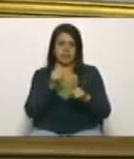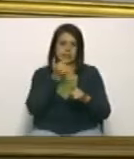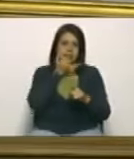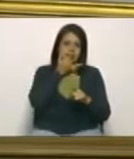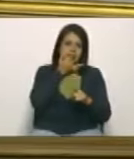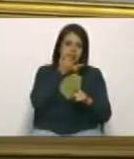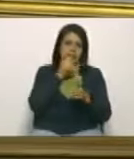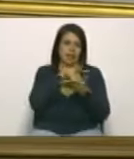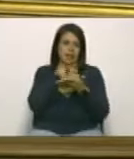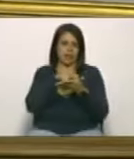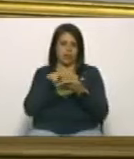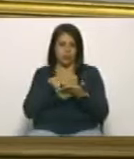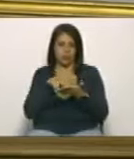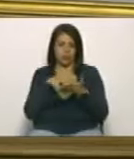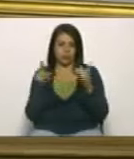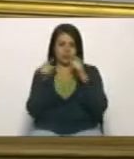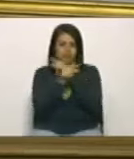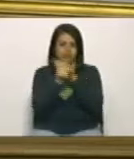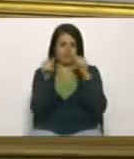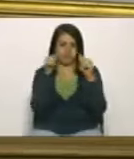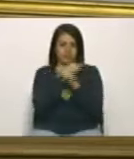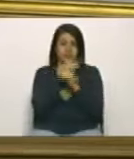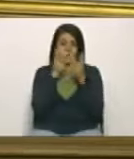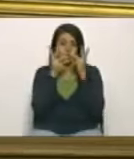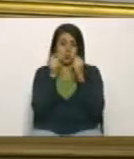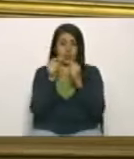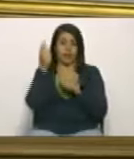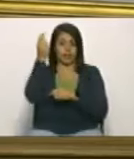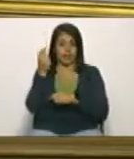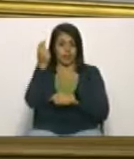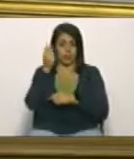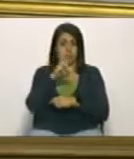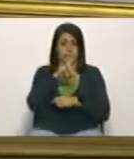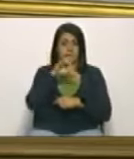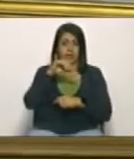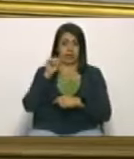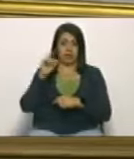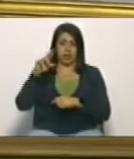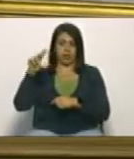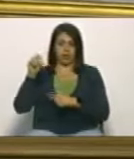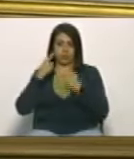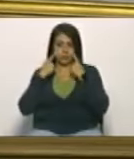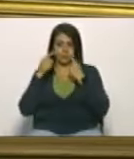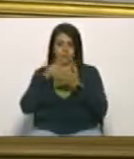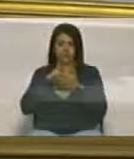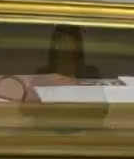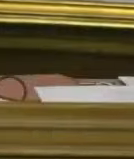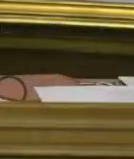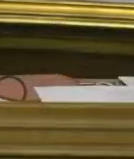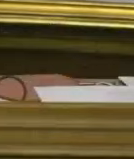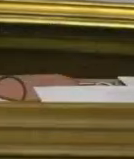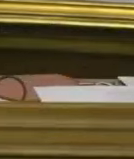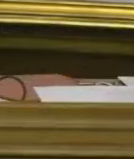ahí, cruzó los números. Bueno, tiene la palabra el diputado Ricardo Ríos.